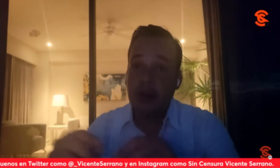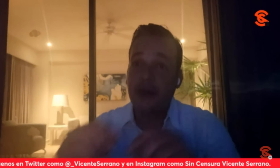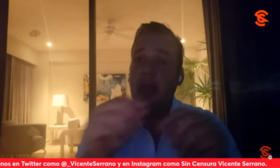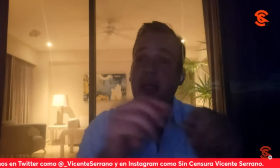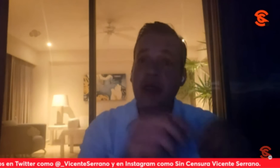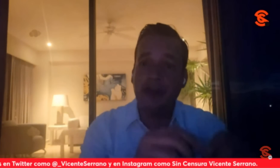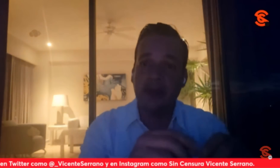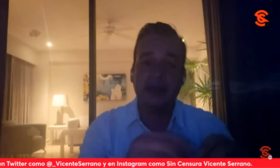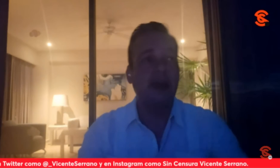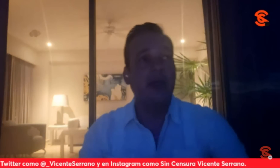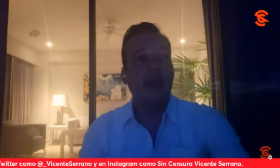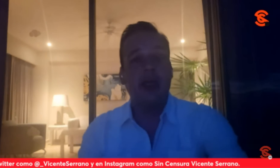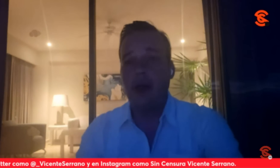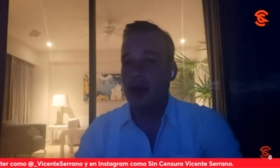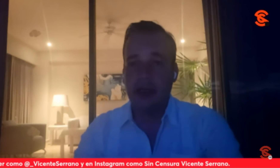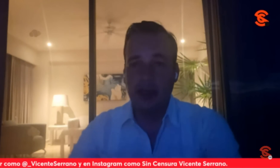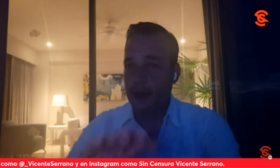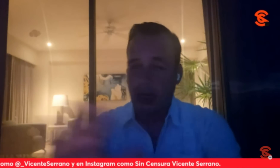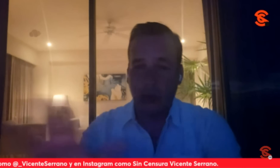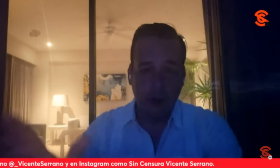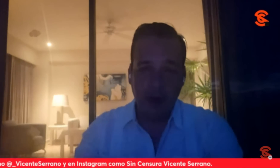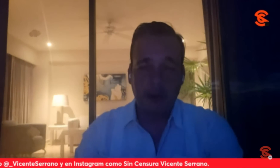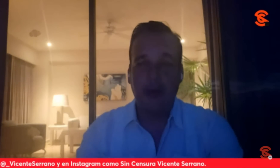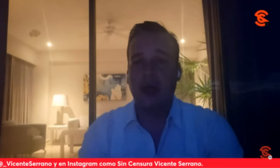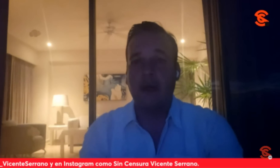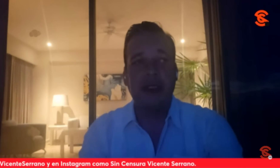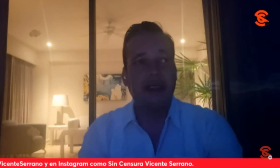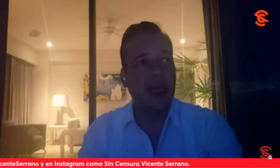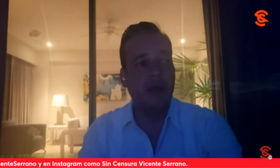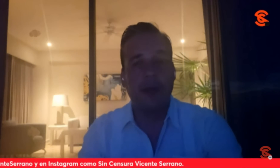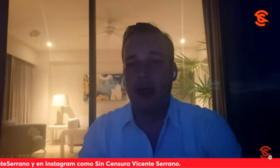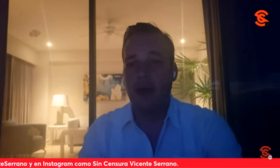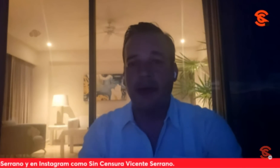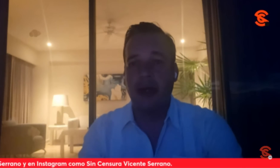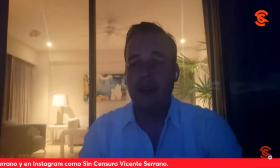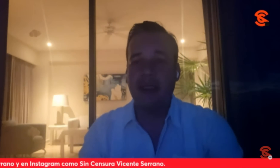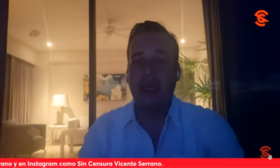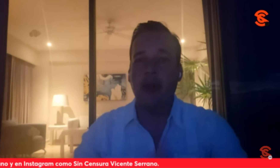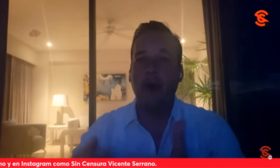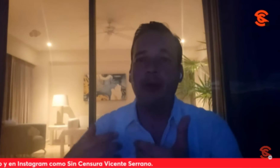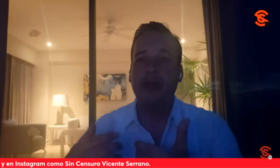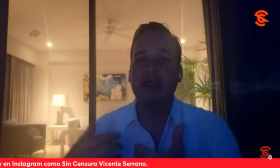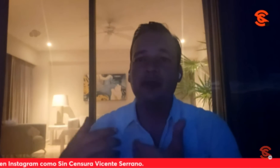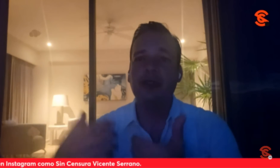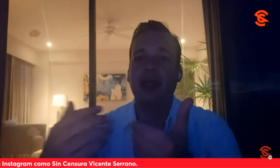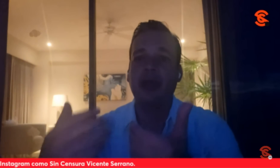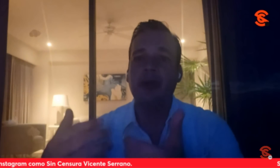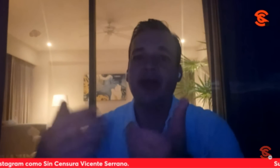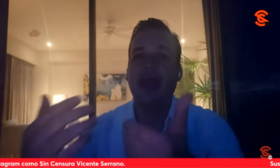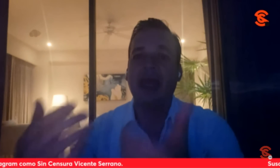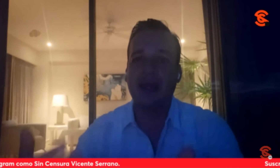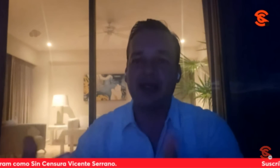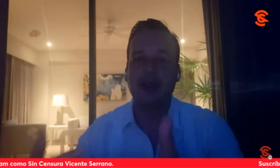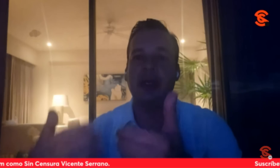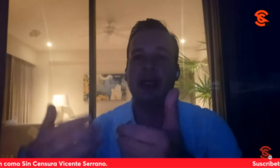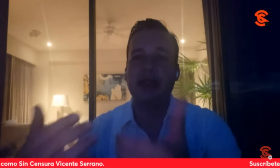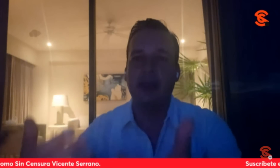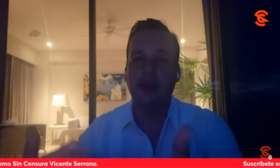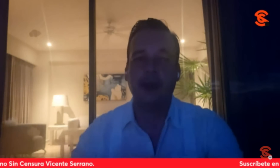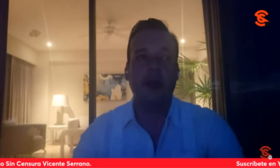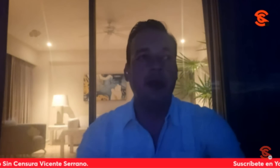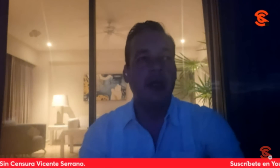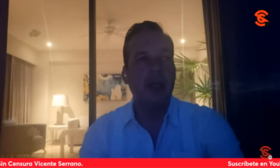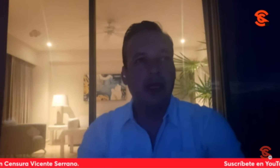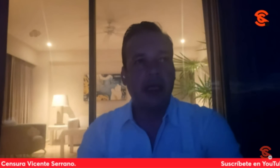se encuentran libres. Y no le echamos la culpa al Poder Judicial, porque el Poder Judicial no podía sostener una declaración que